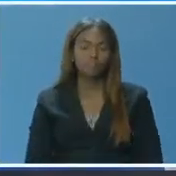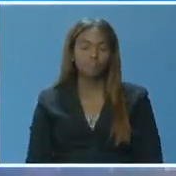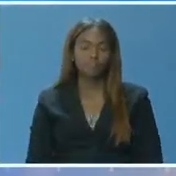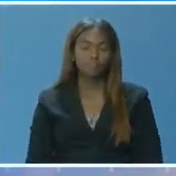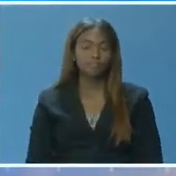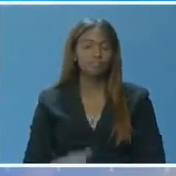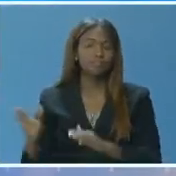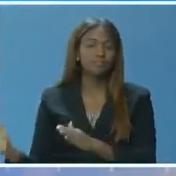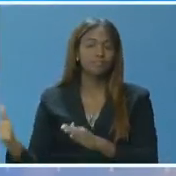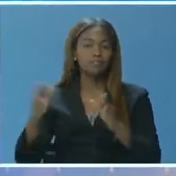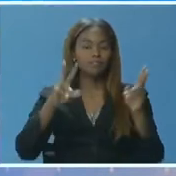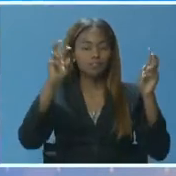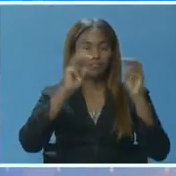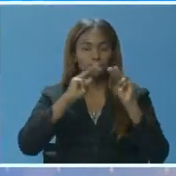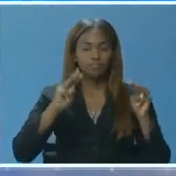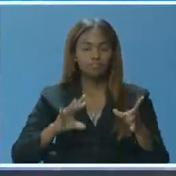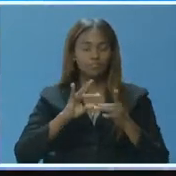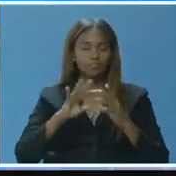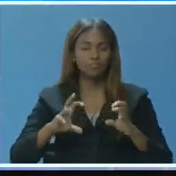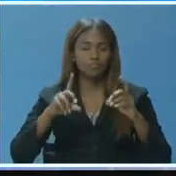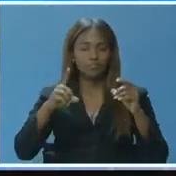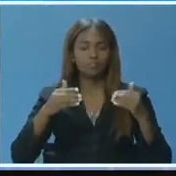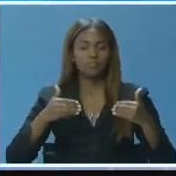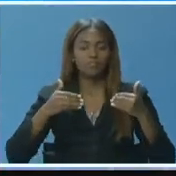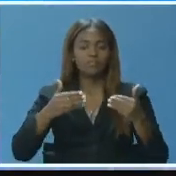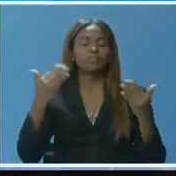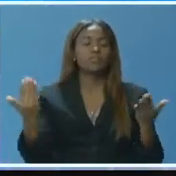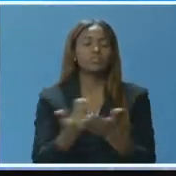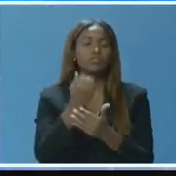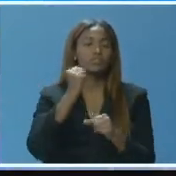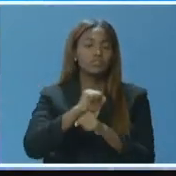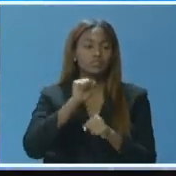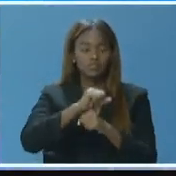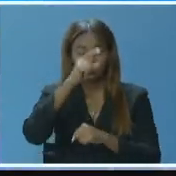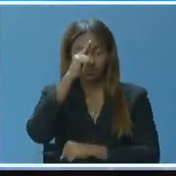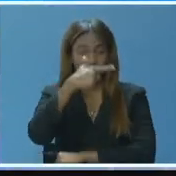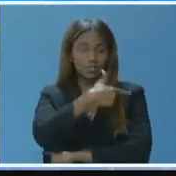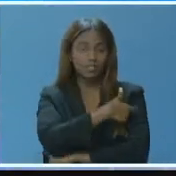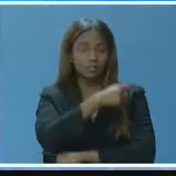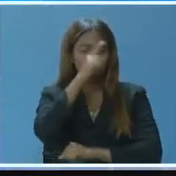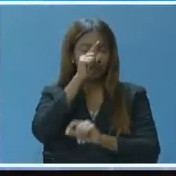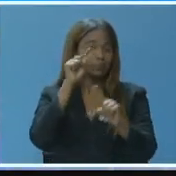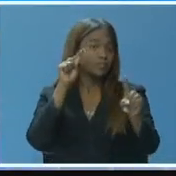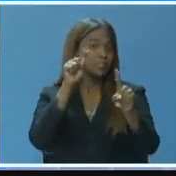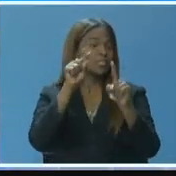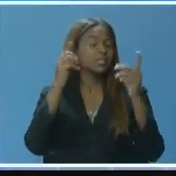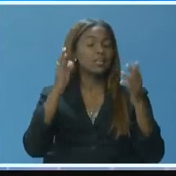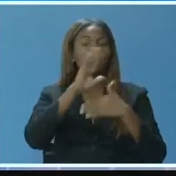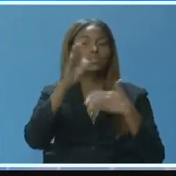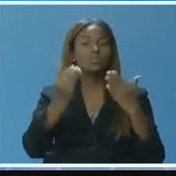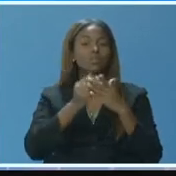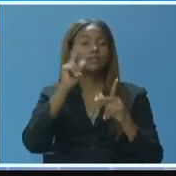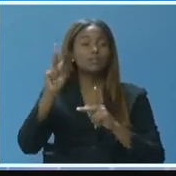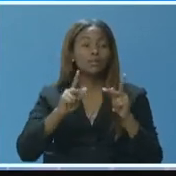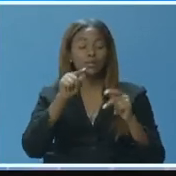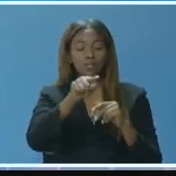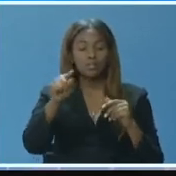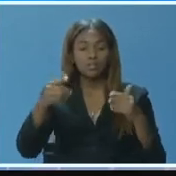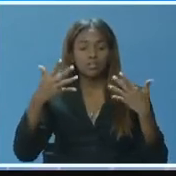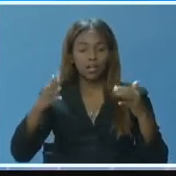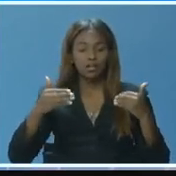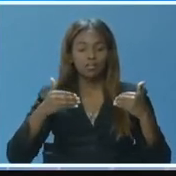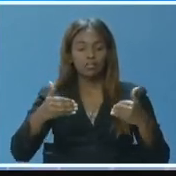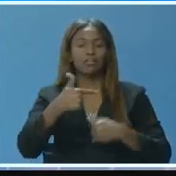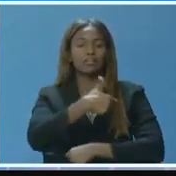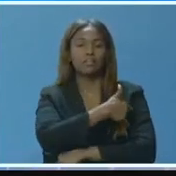En otro tema, el Ministerio de Educación puso en marcha una nueva jornada de vacunación con la finalidad de que todo el personal sea inoculado para